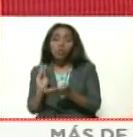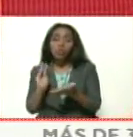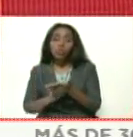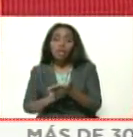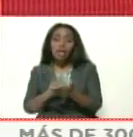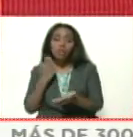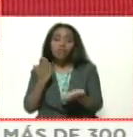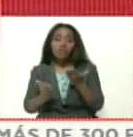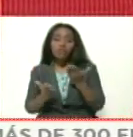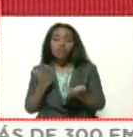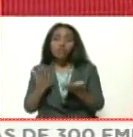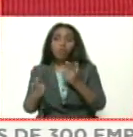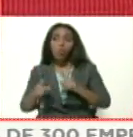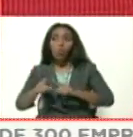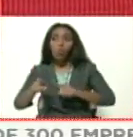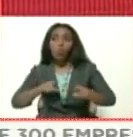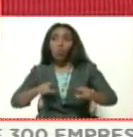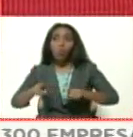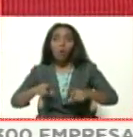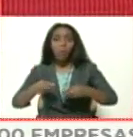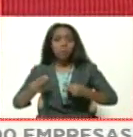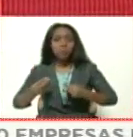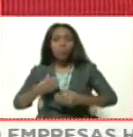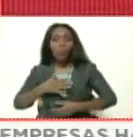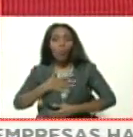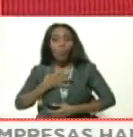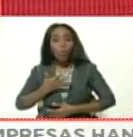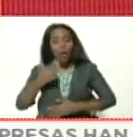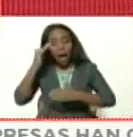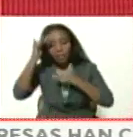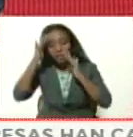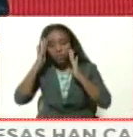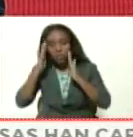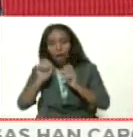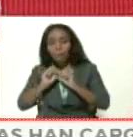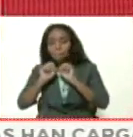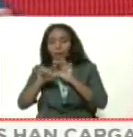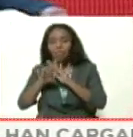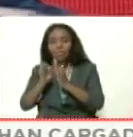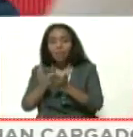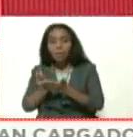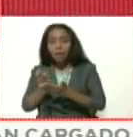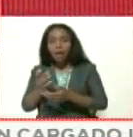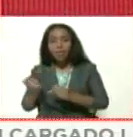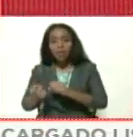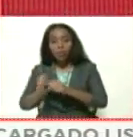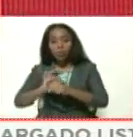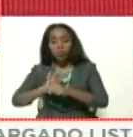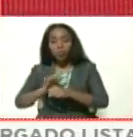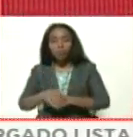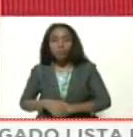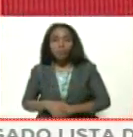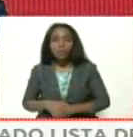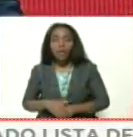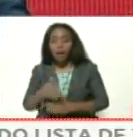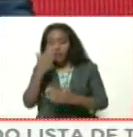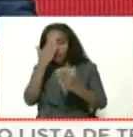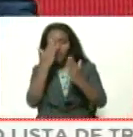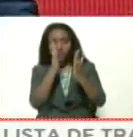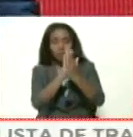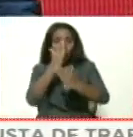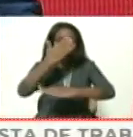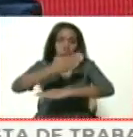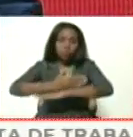debida coordinación para poder atender la pandemia de COVID-19 en la frontera